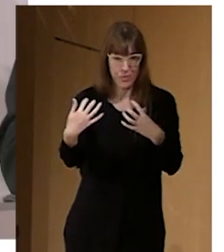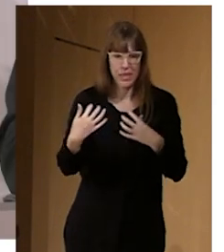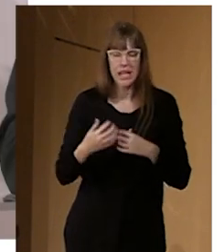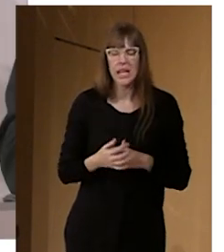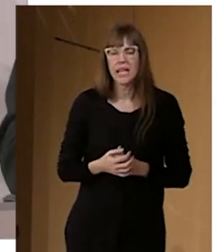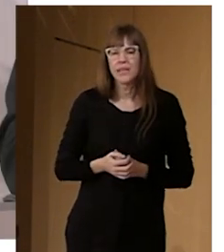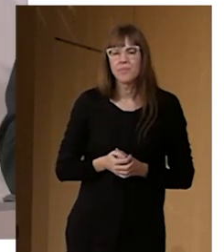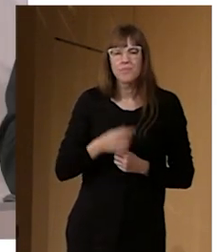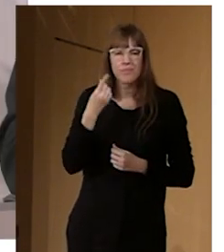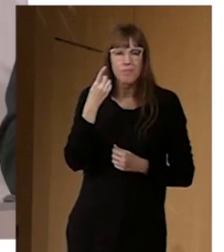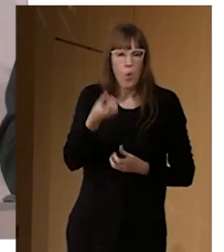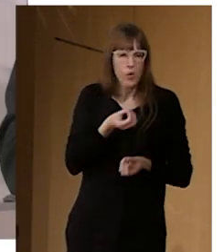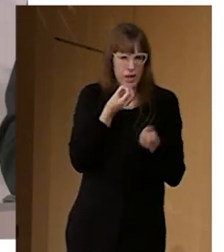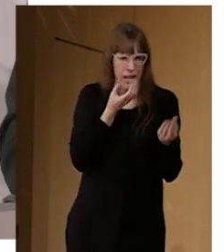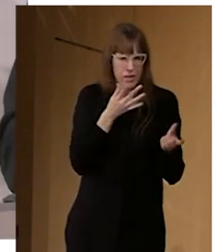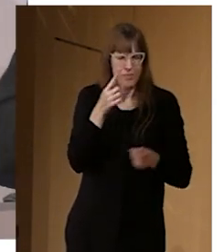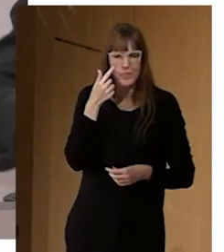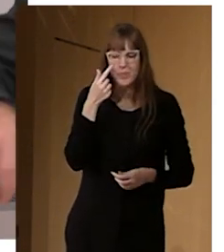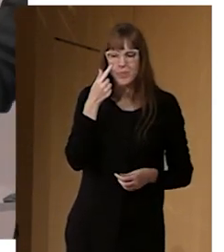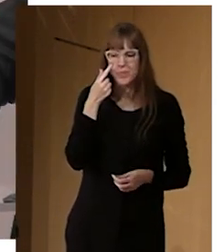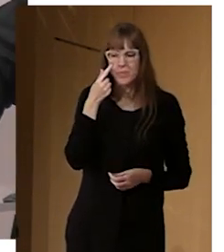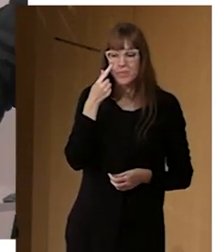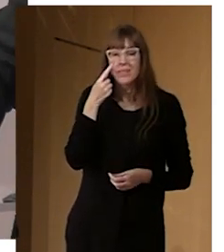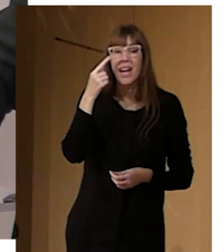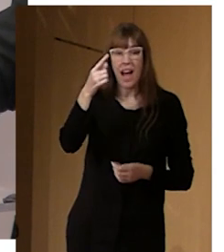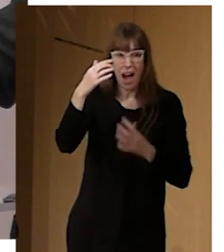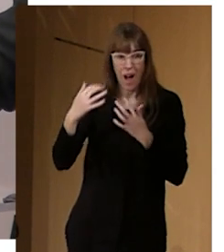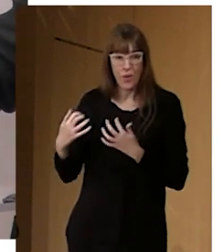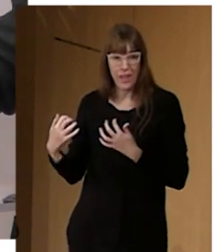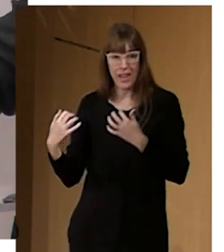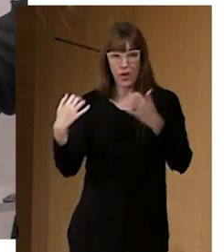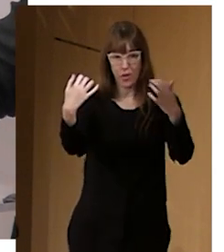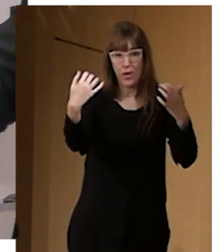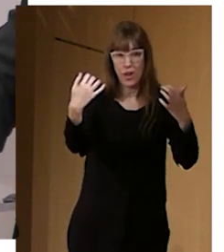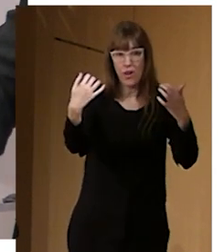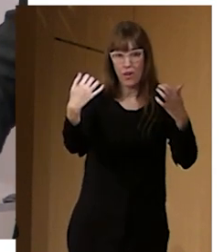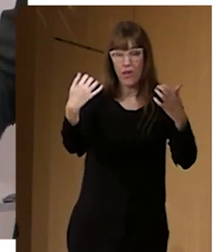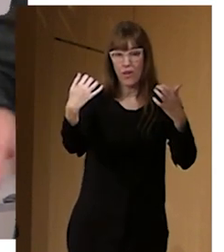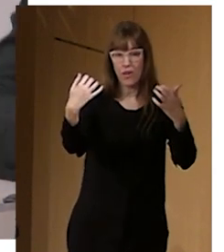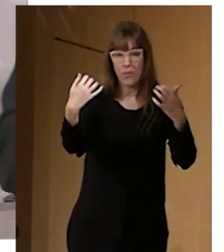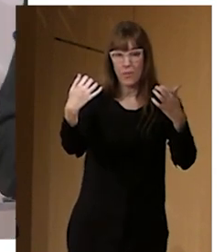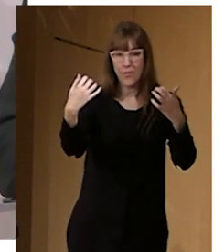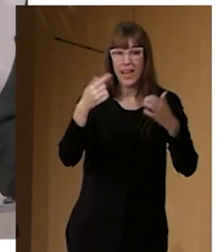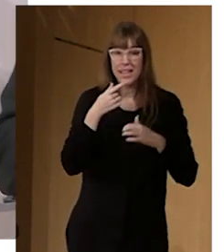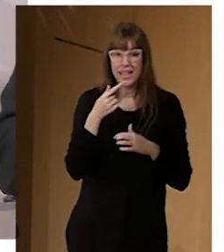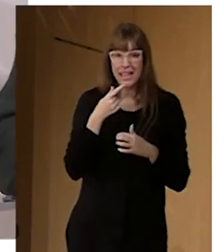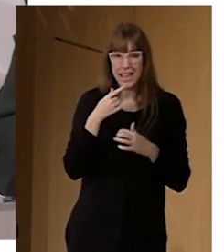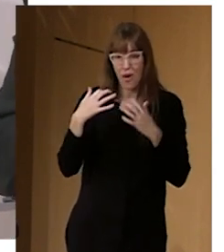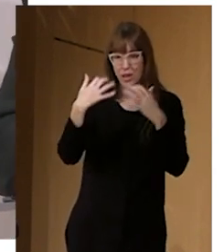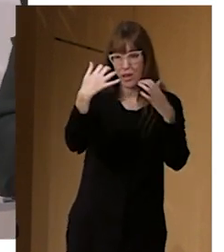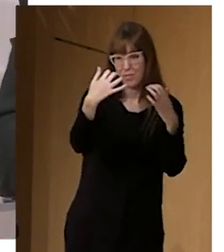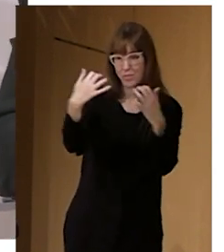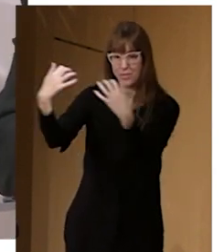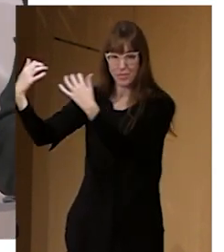simplemente bueno eh Hay una parte del Auditorio que se que no disponemos de él para el montaje entonces la sala pasa a